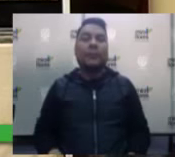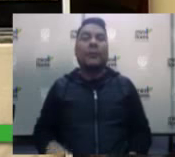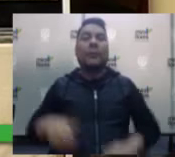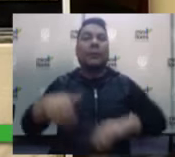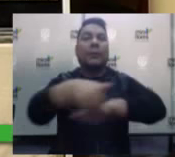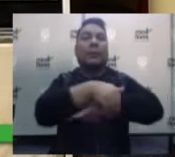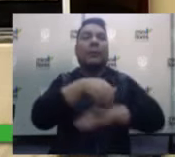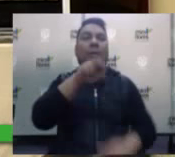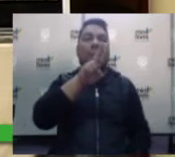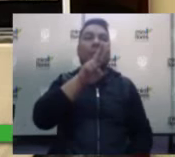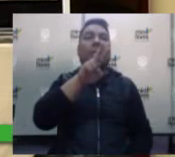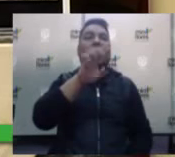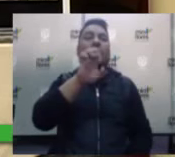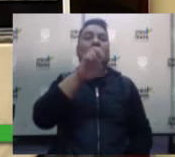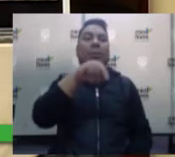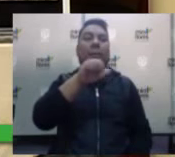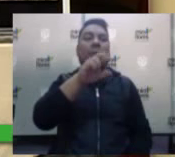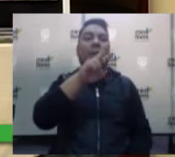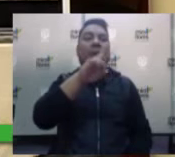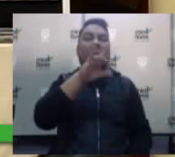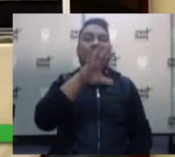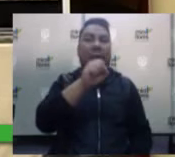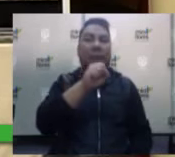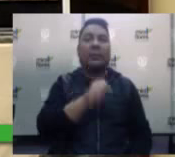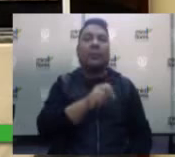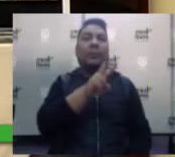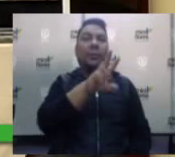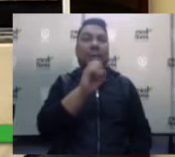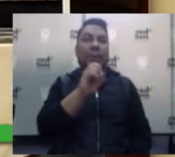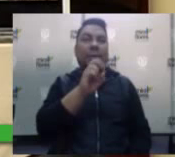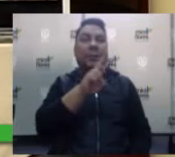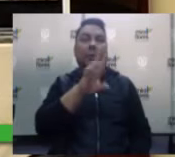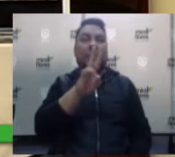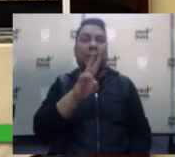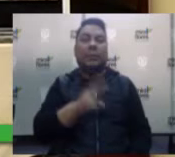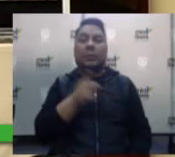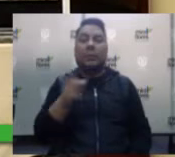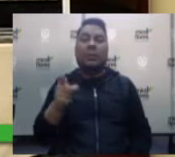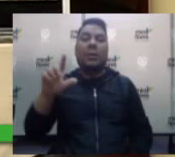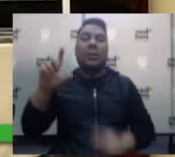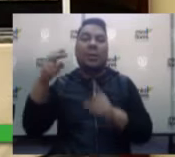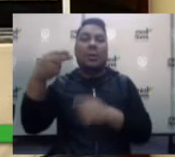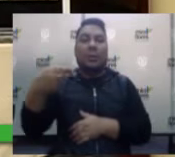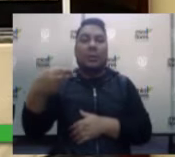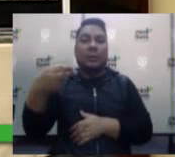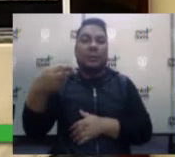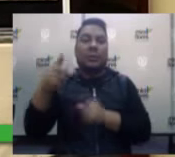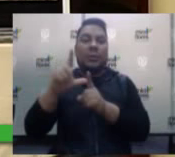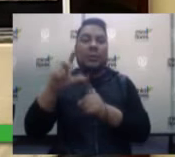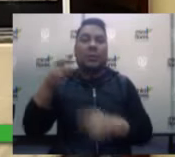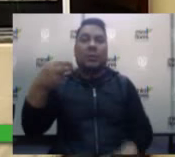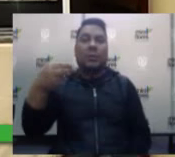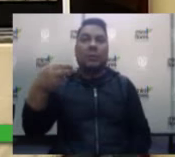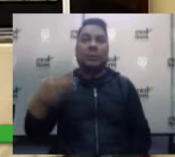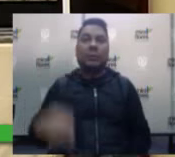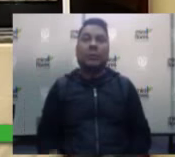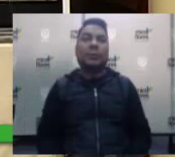Avenida Alfredo Benavides, cuadra 20, frente al 2027. H, letra H.